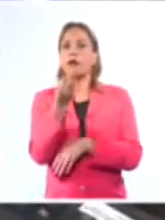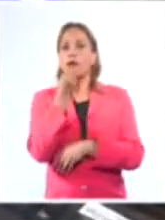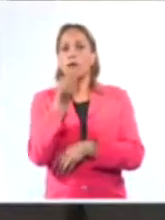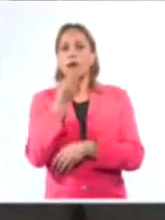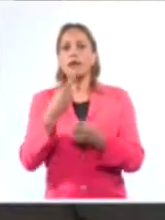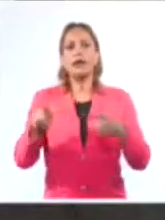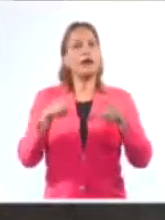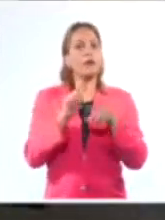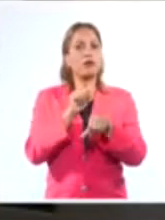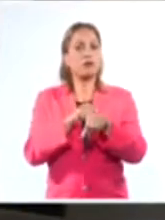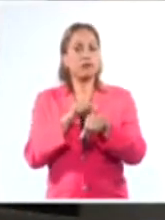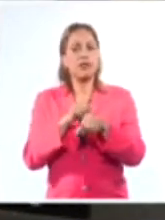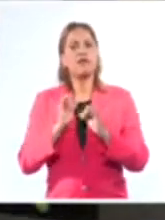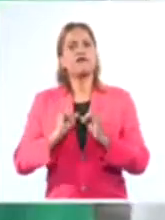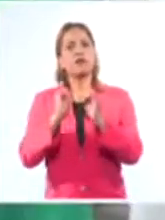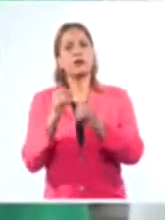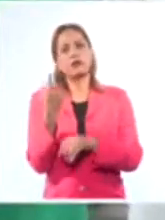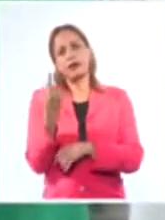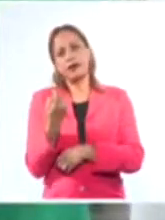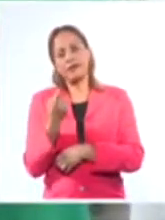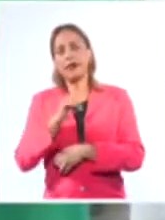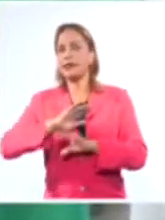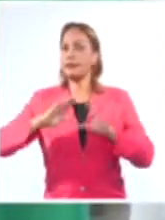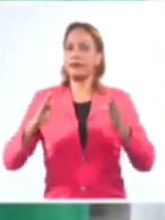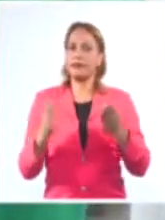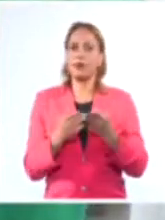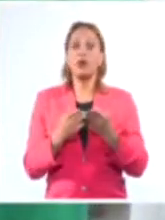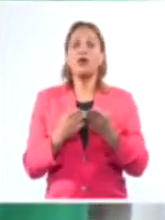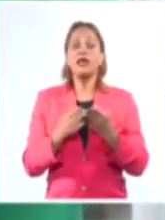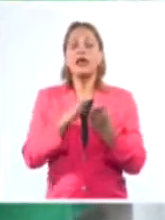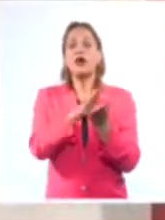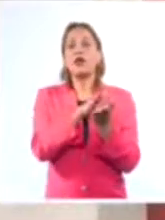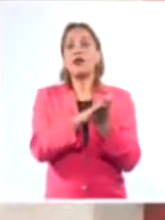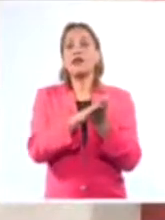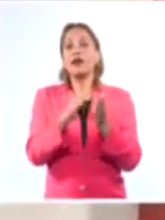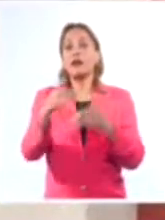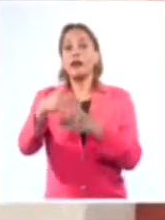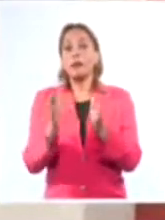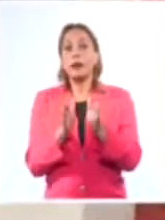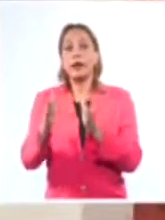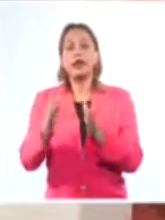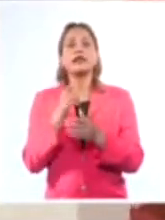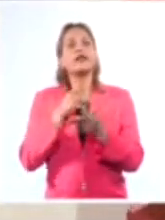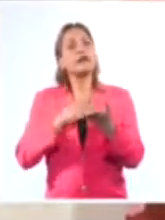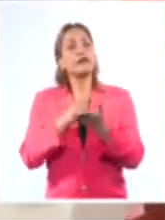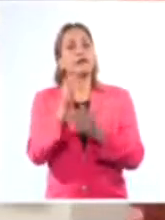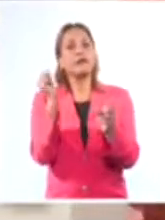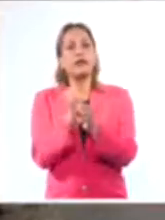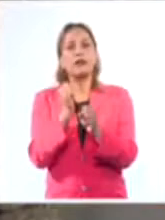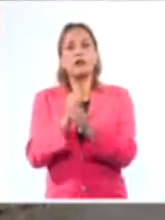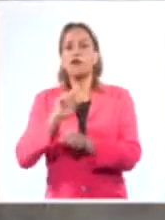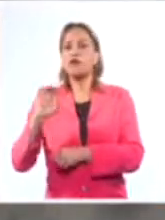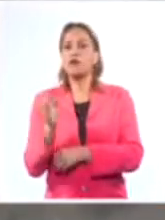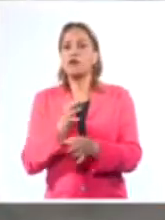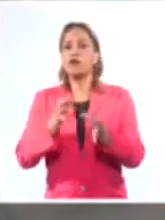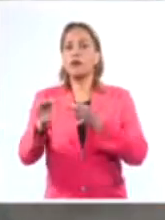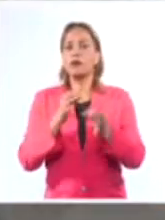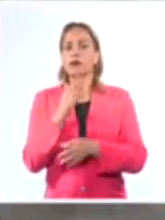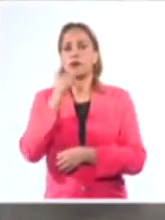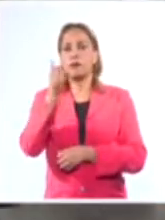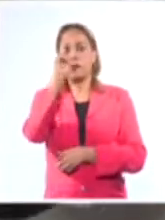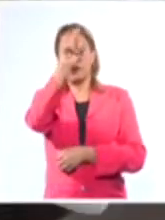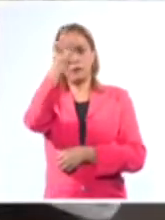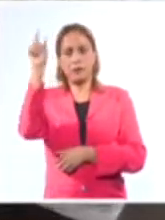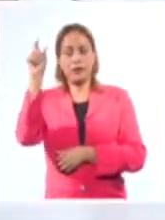música oportuna, la información necesaria, la recepción de paquetes y el desvelo por el correcto funcionamiento del hospital. En honor a